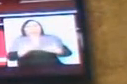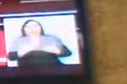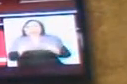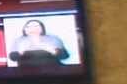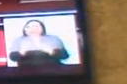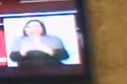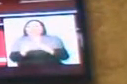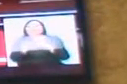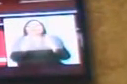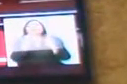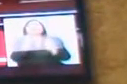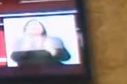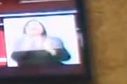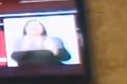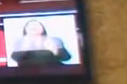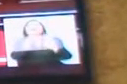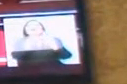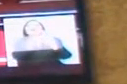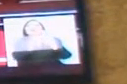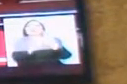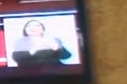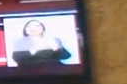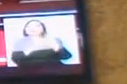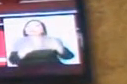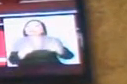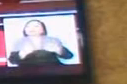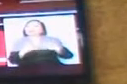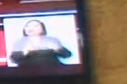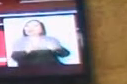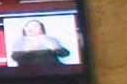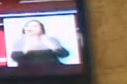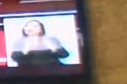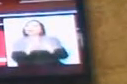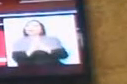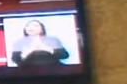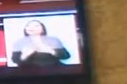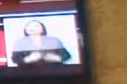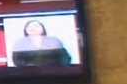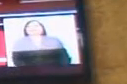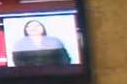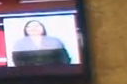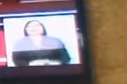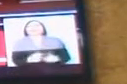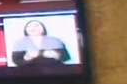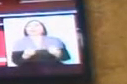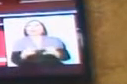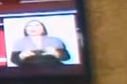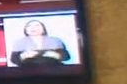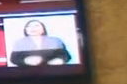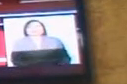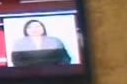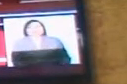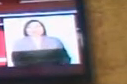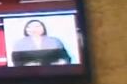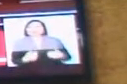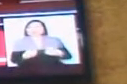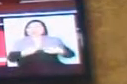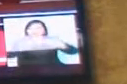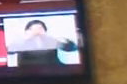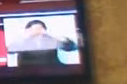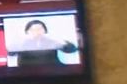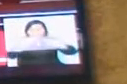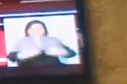marca nuestra Constitución Nacional. Tengo claro lo que hay que hacer y cómo hacerlo. Tengo la